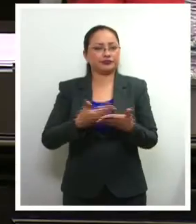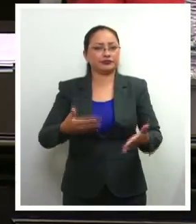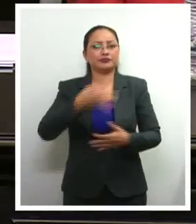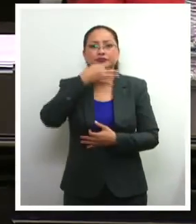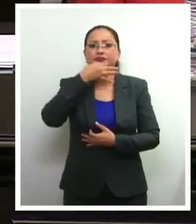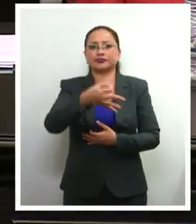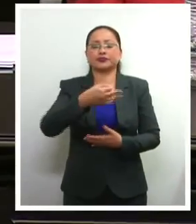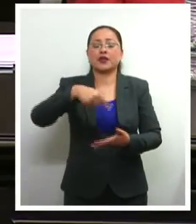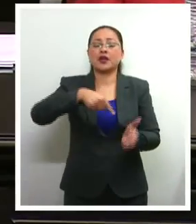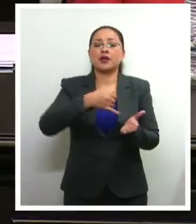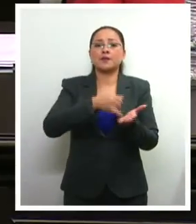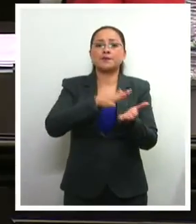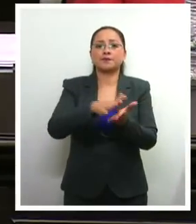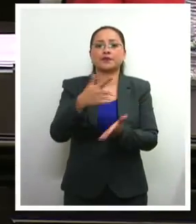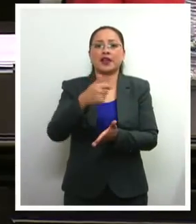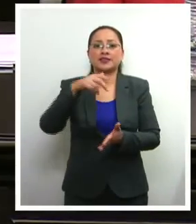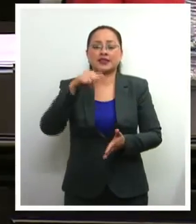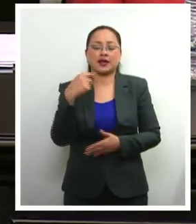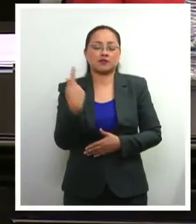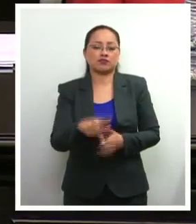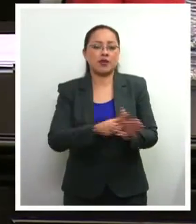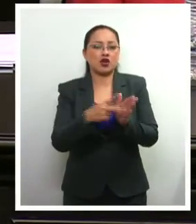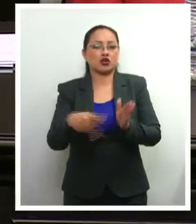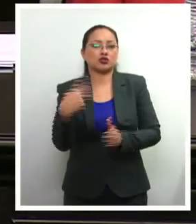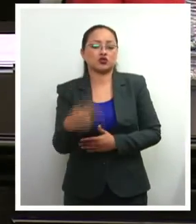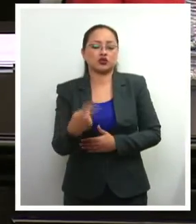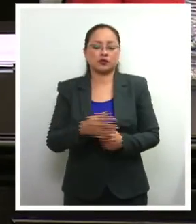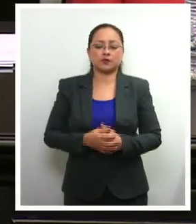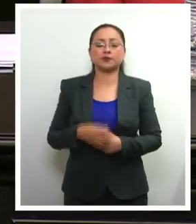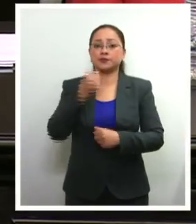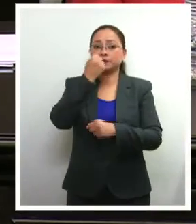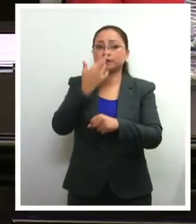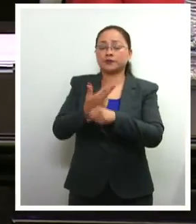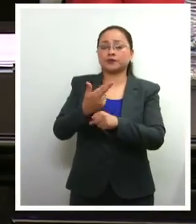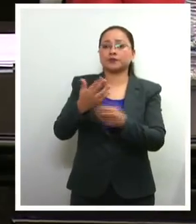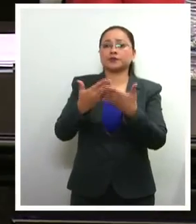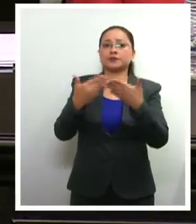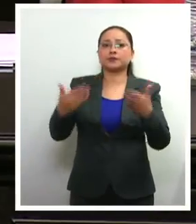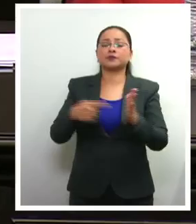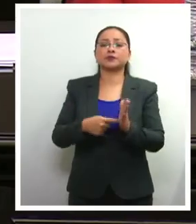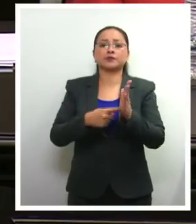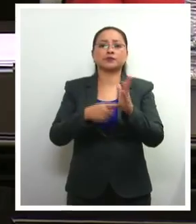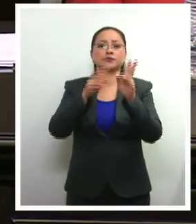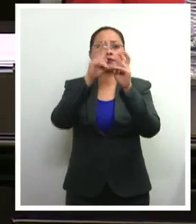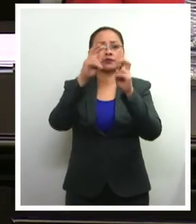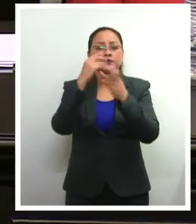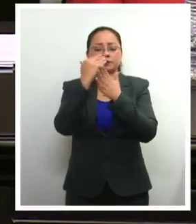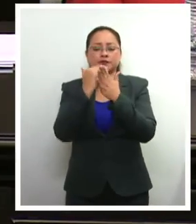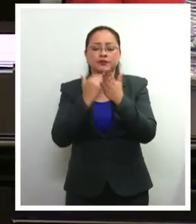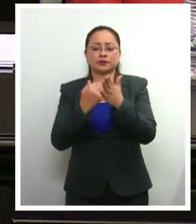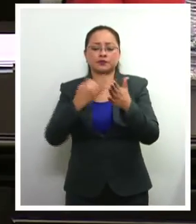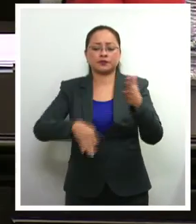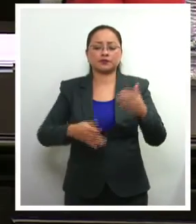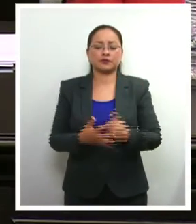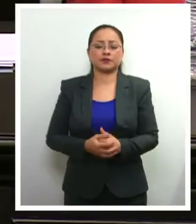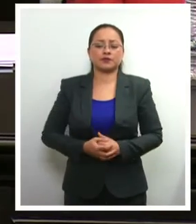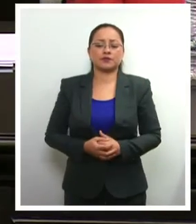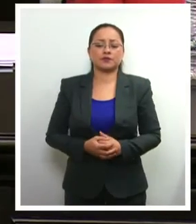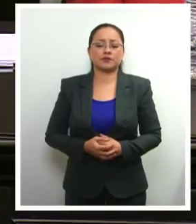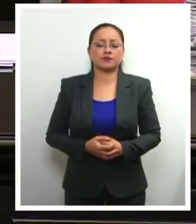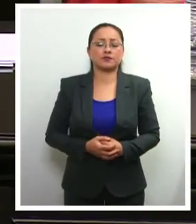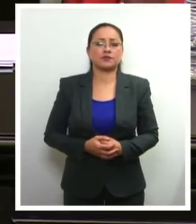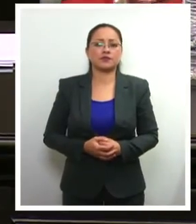en la Gaceta Parlamentaria. Pido a la Secretaría de cuenta de los asuntos en agenda.